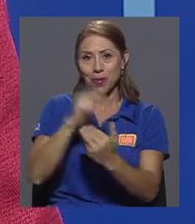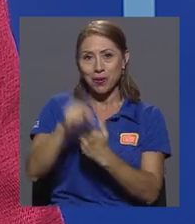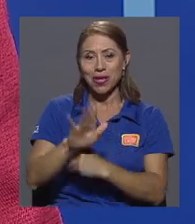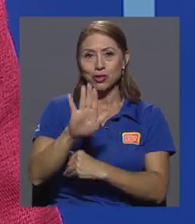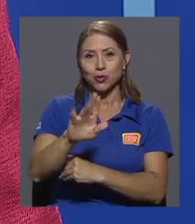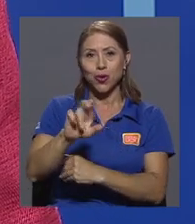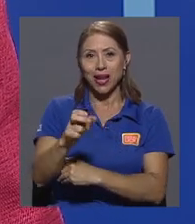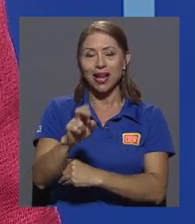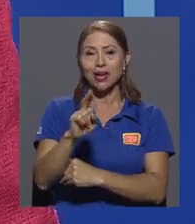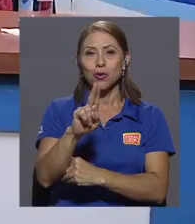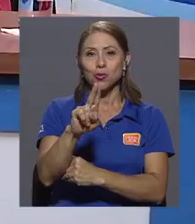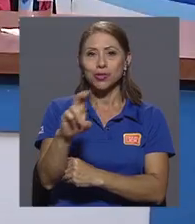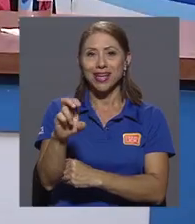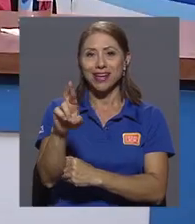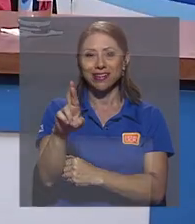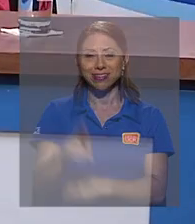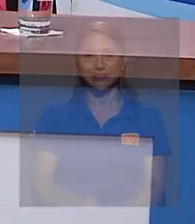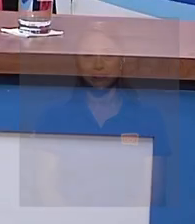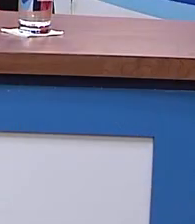de su canal user